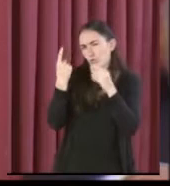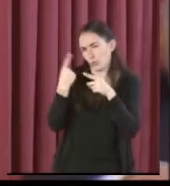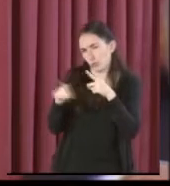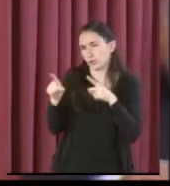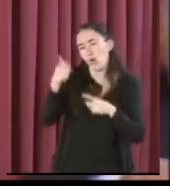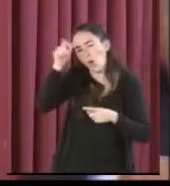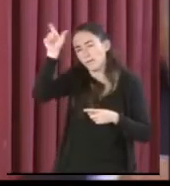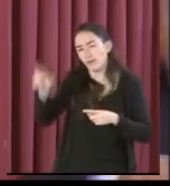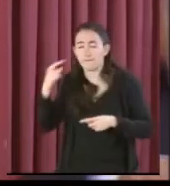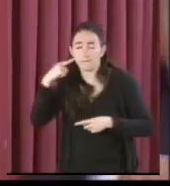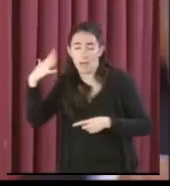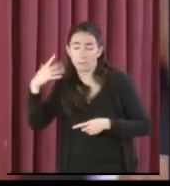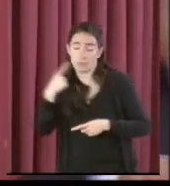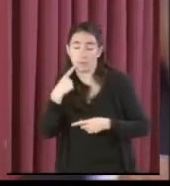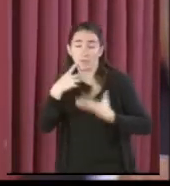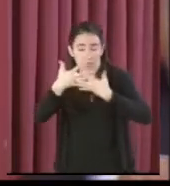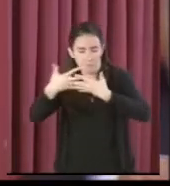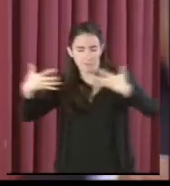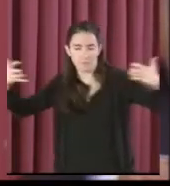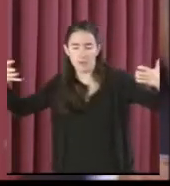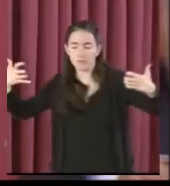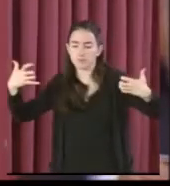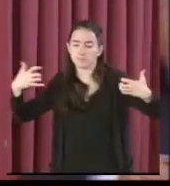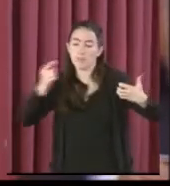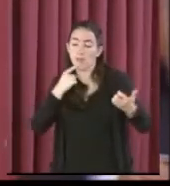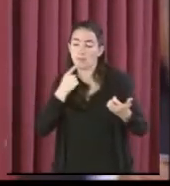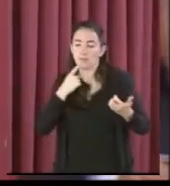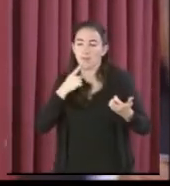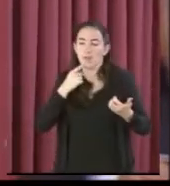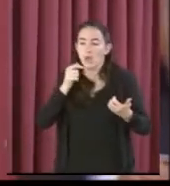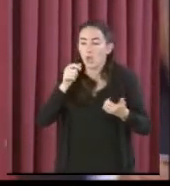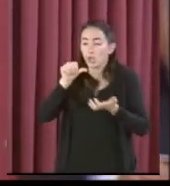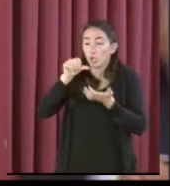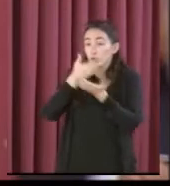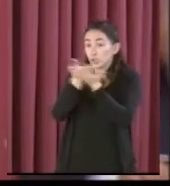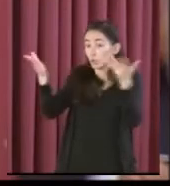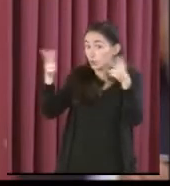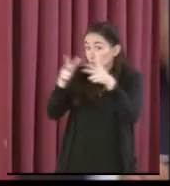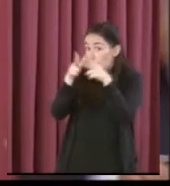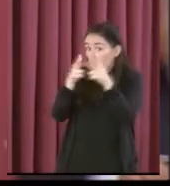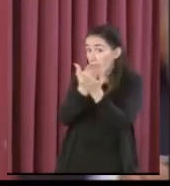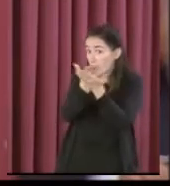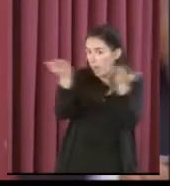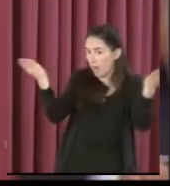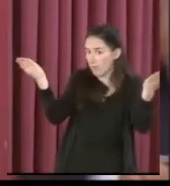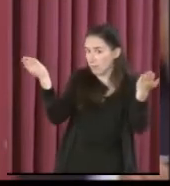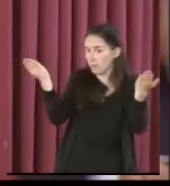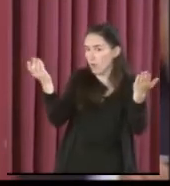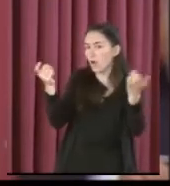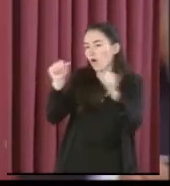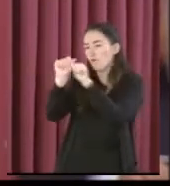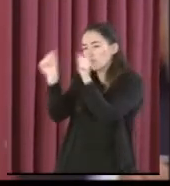Mandela, no puede haber una revelación más intensa del alma de una sociedad que la forma en que se trata a sus